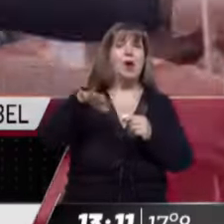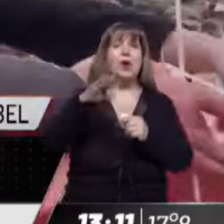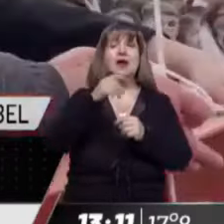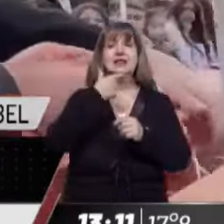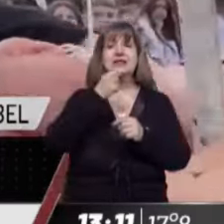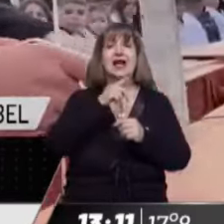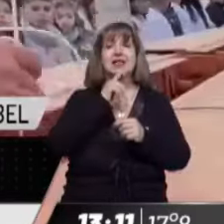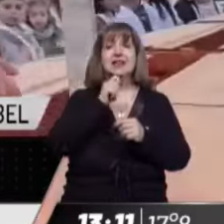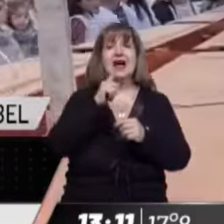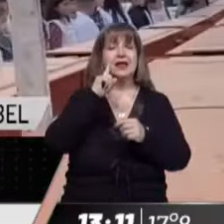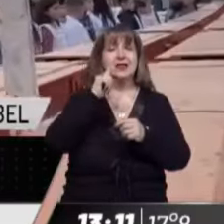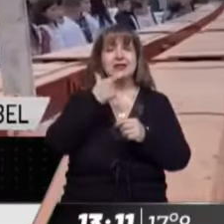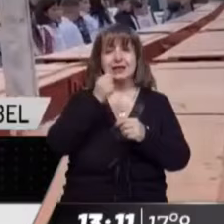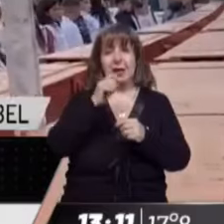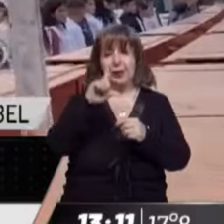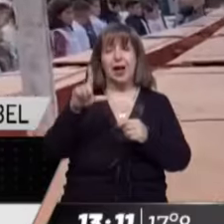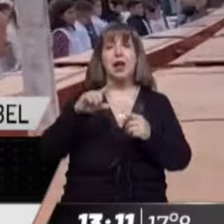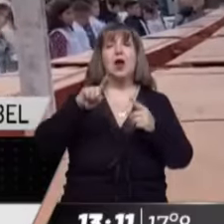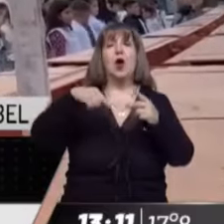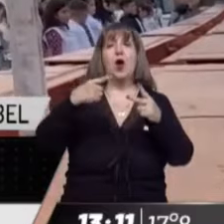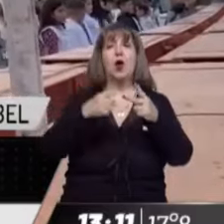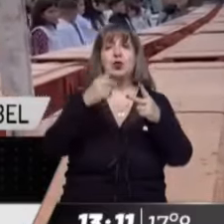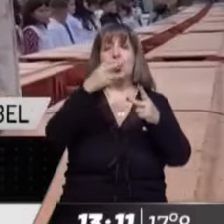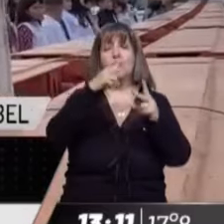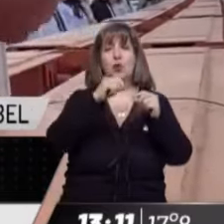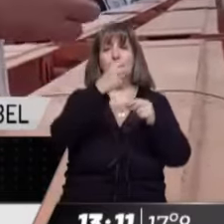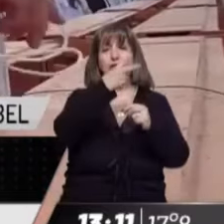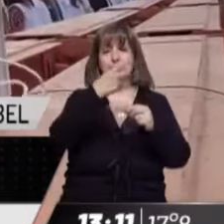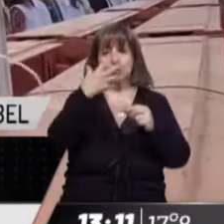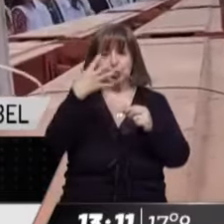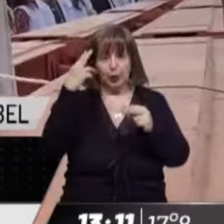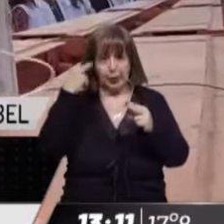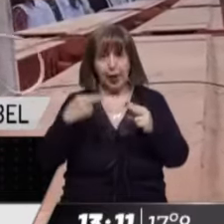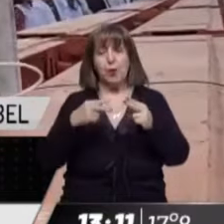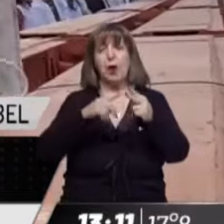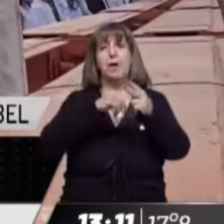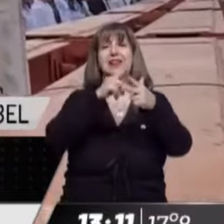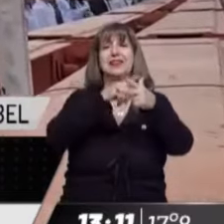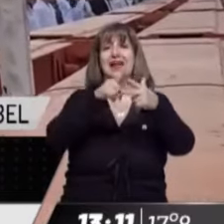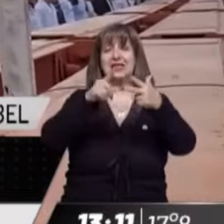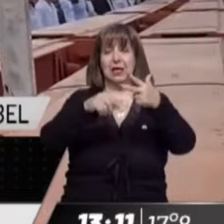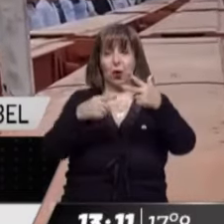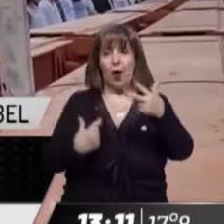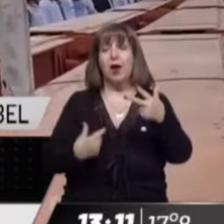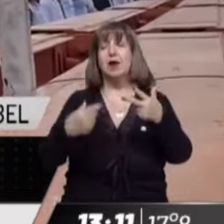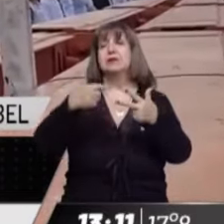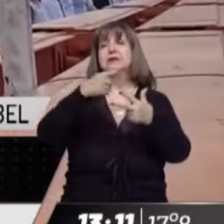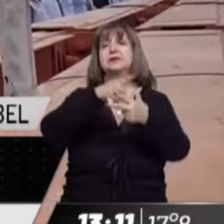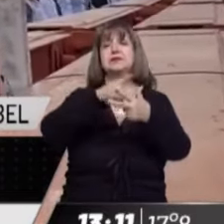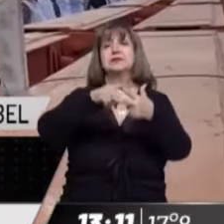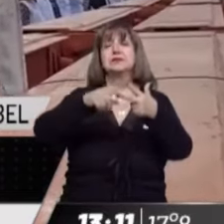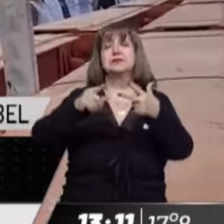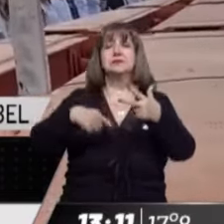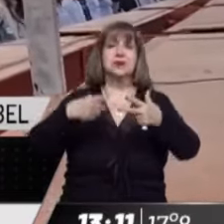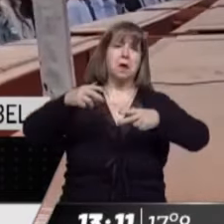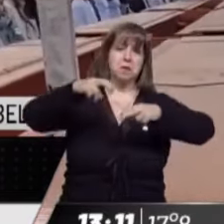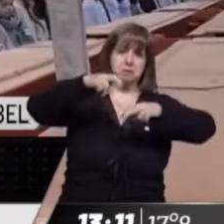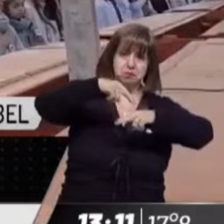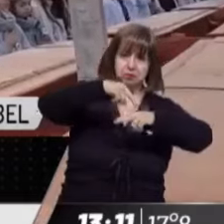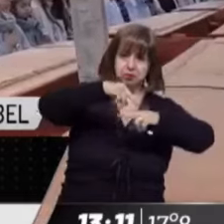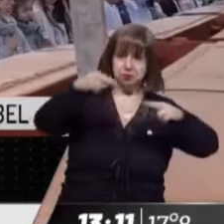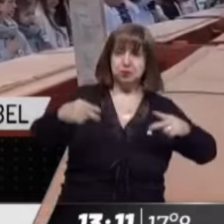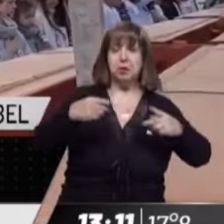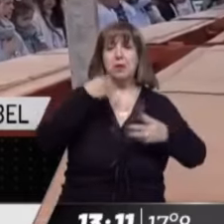también la Nueva Escuela Argentina y la número 259. Estuvieron acá, arriba del puente, y a partir de eso, primero el